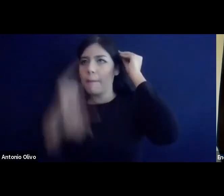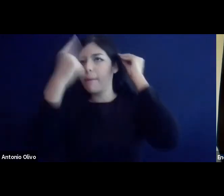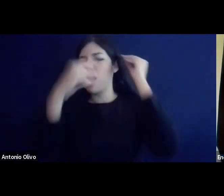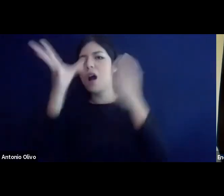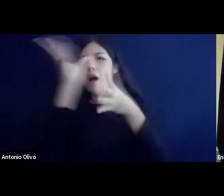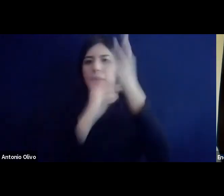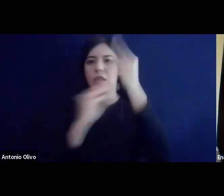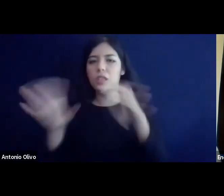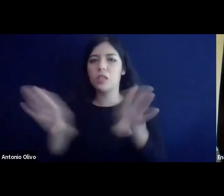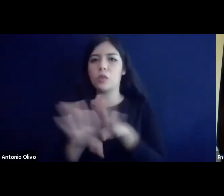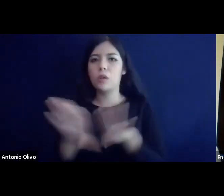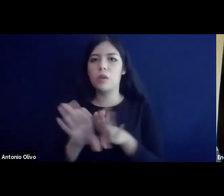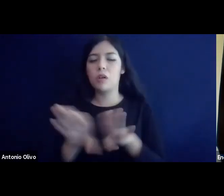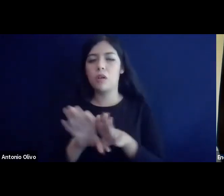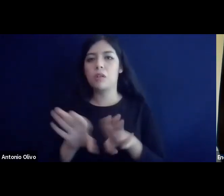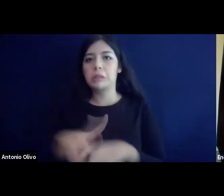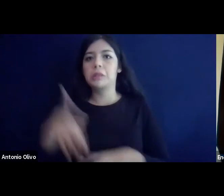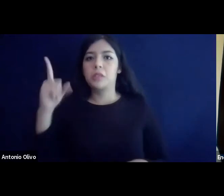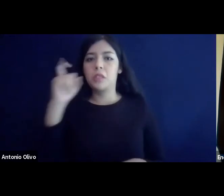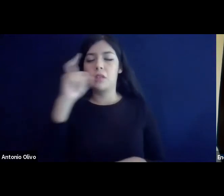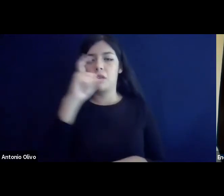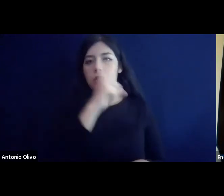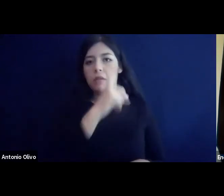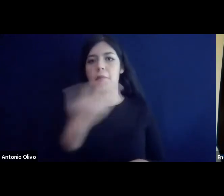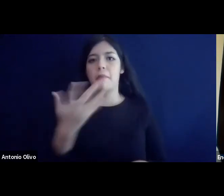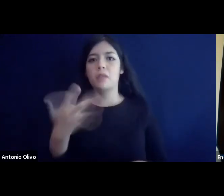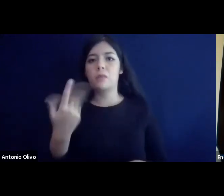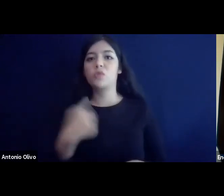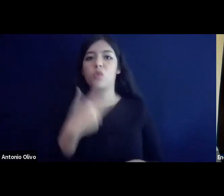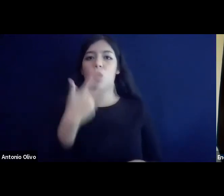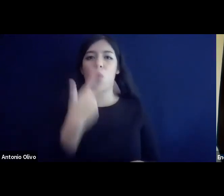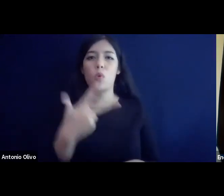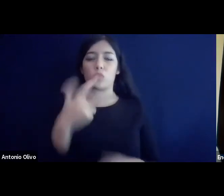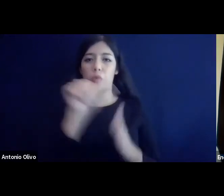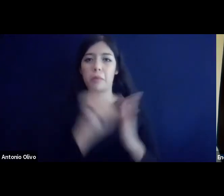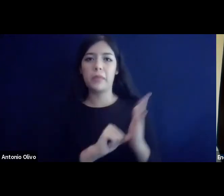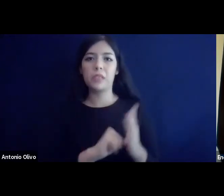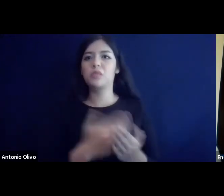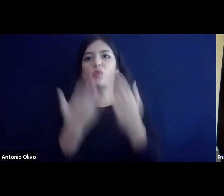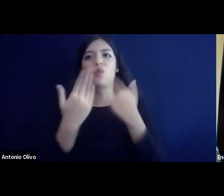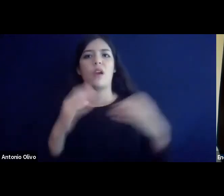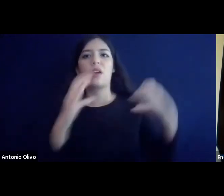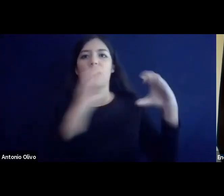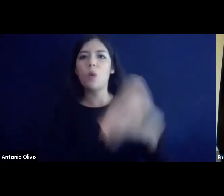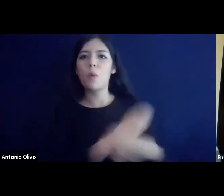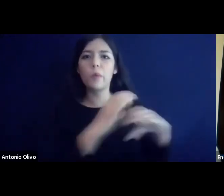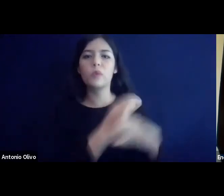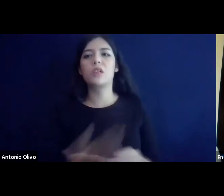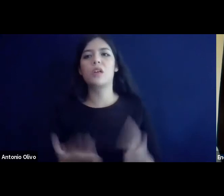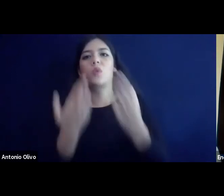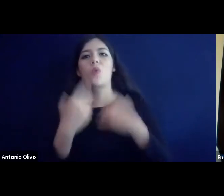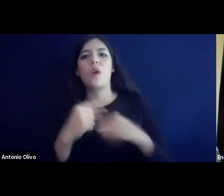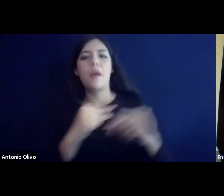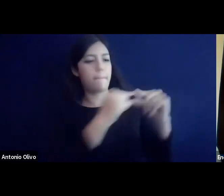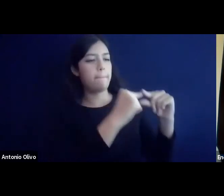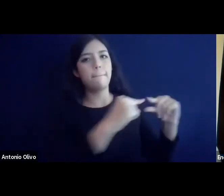sin equipo, entonces era muy complicado no tener computadora, no tener línea braille.